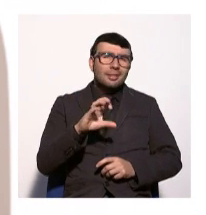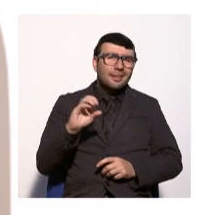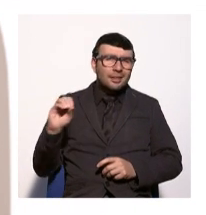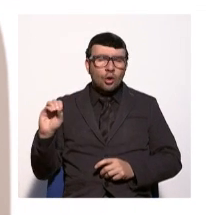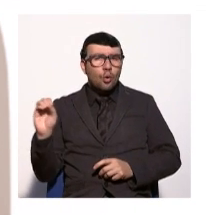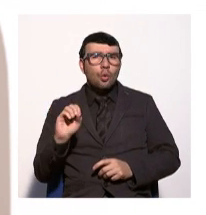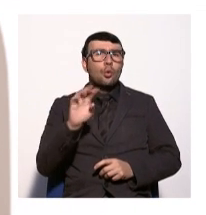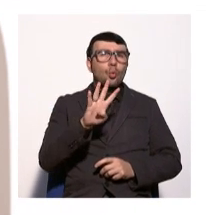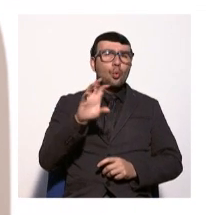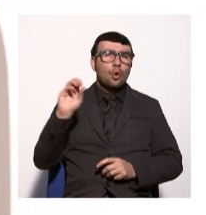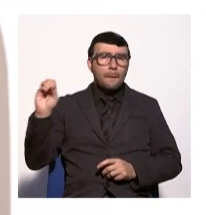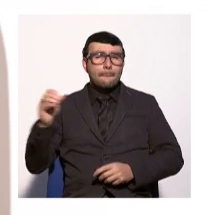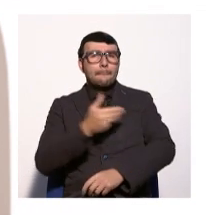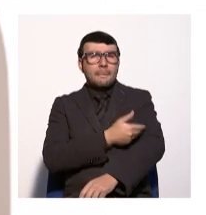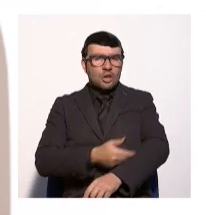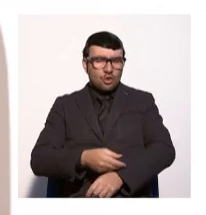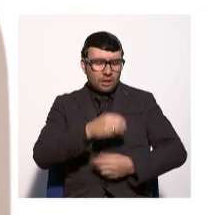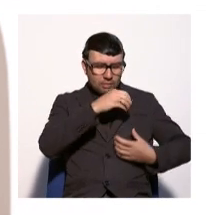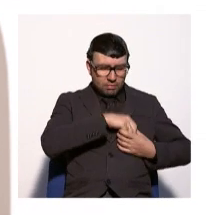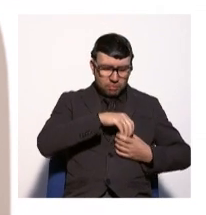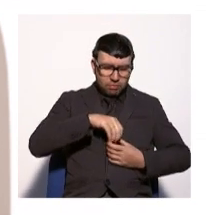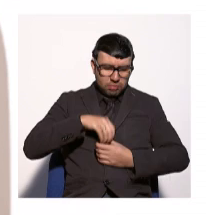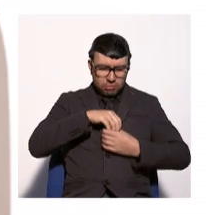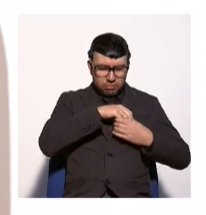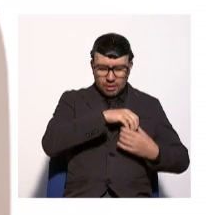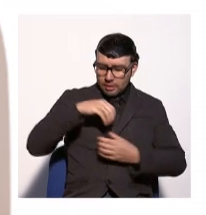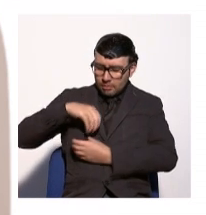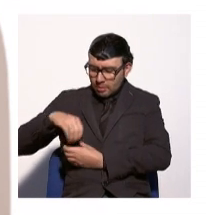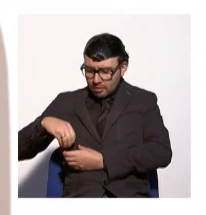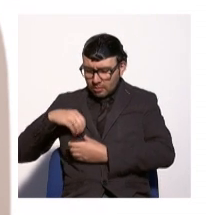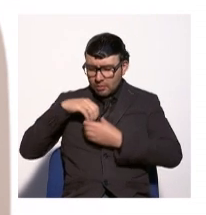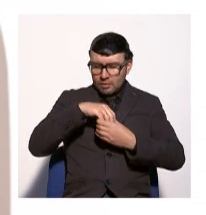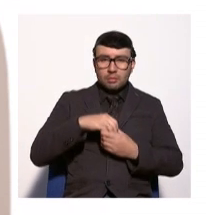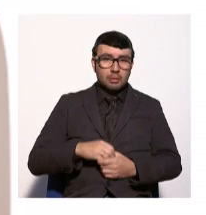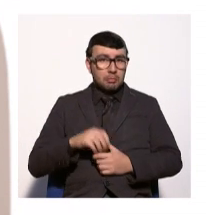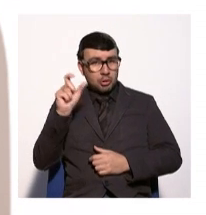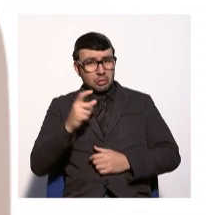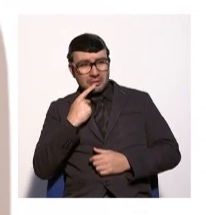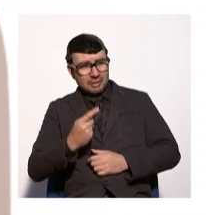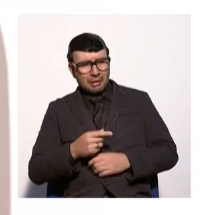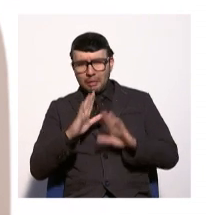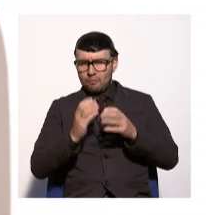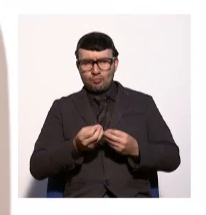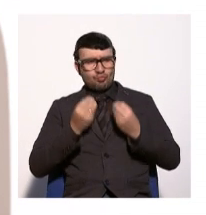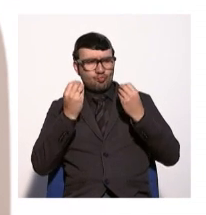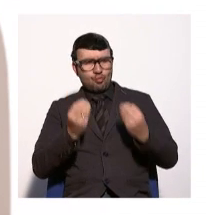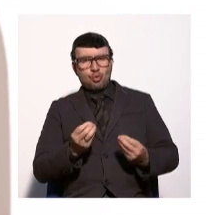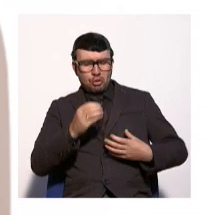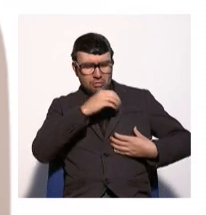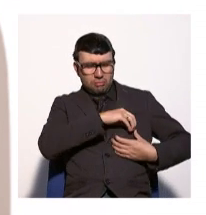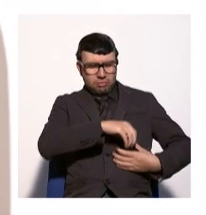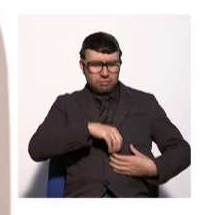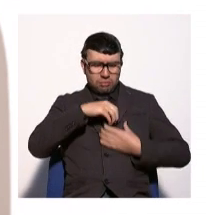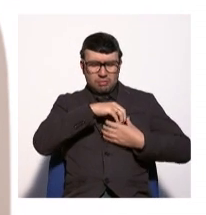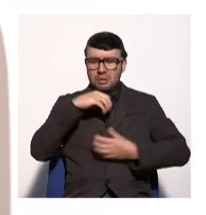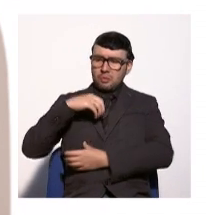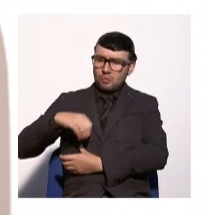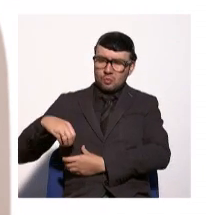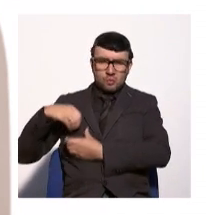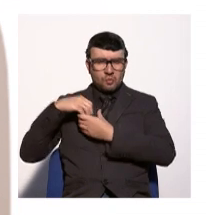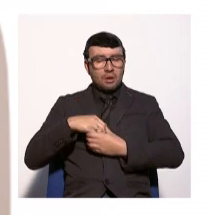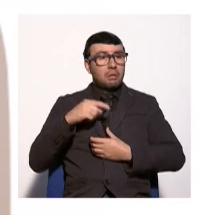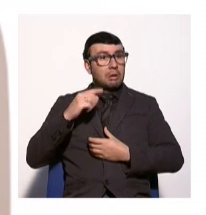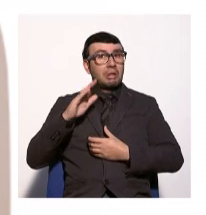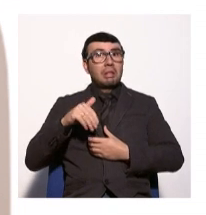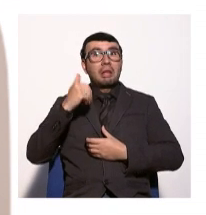millones de alvéolos y la gente dice uno que una cantidad de alvéolos y uno puede terminar con